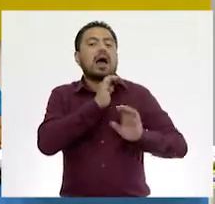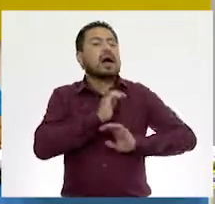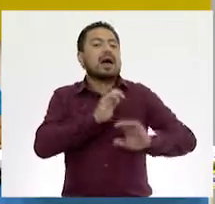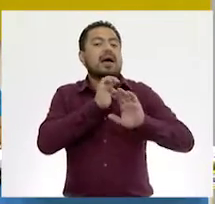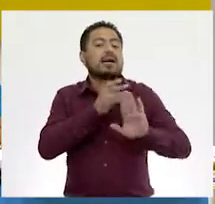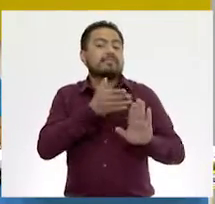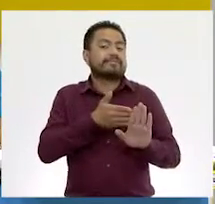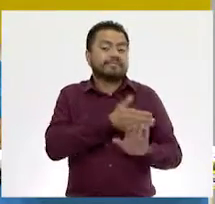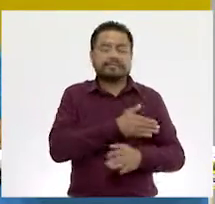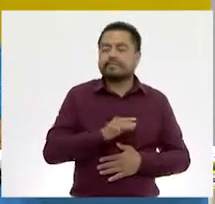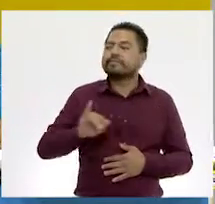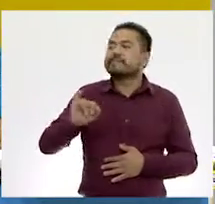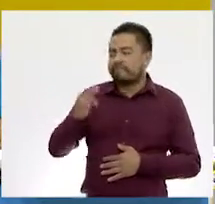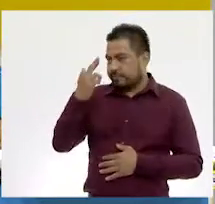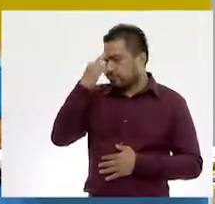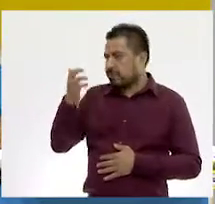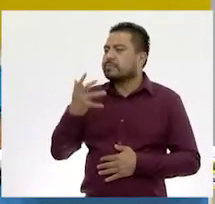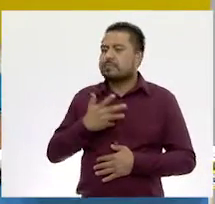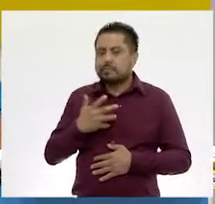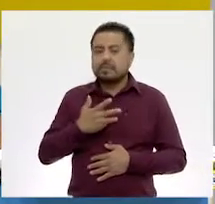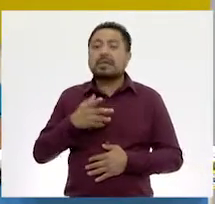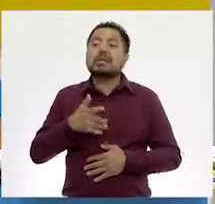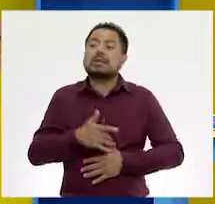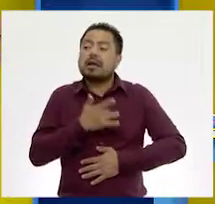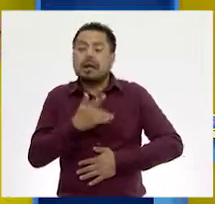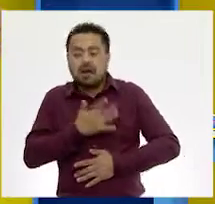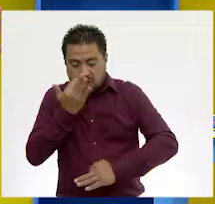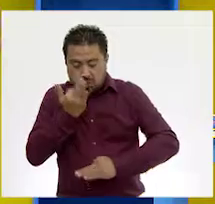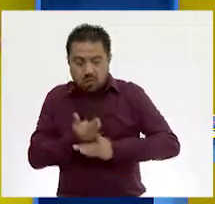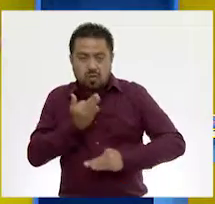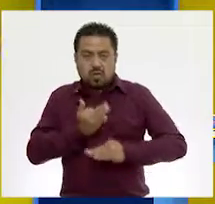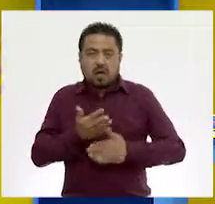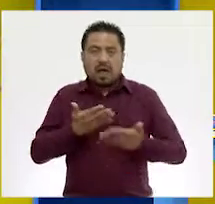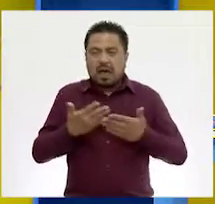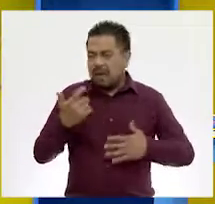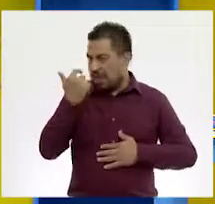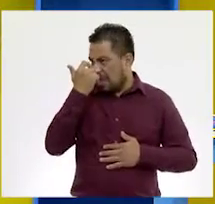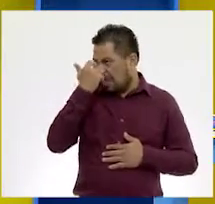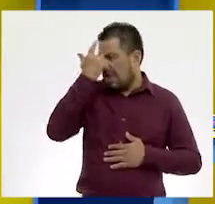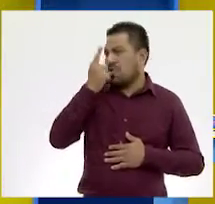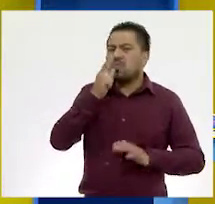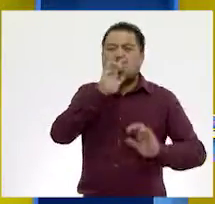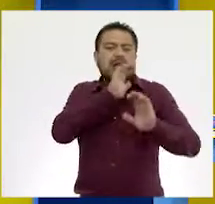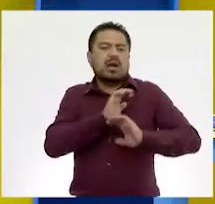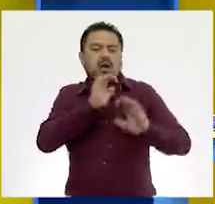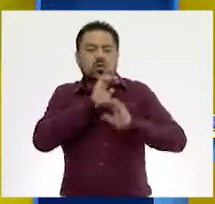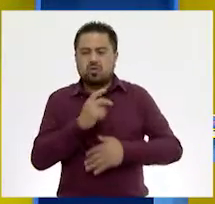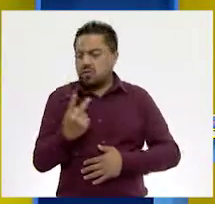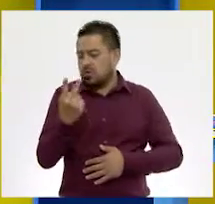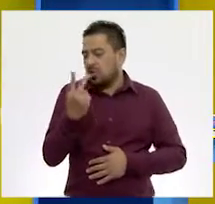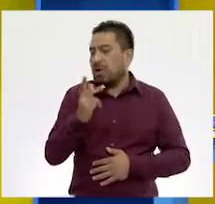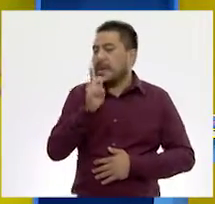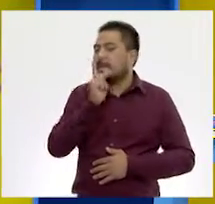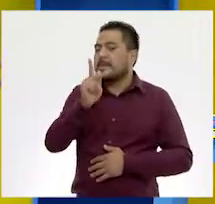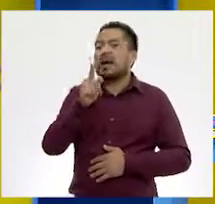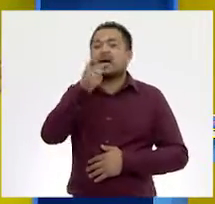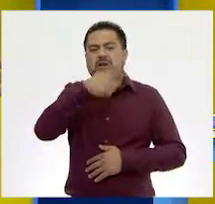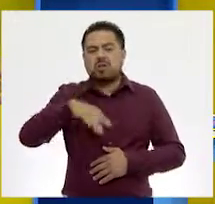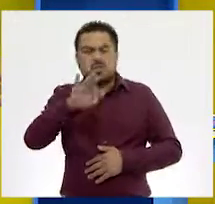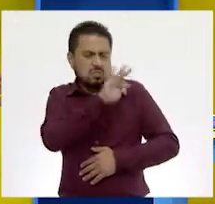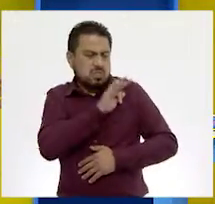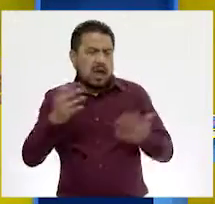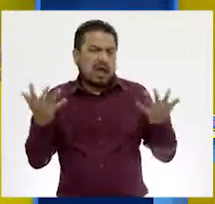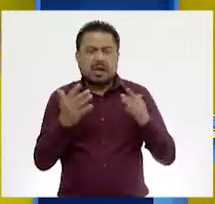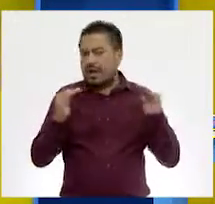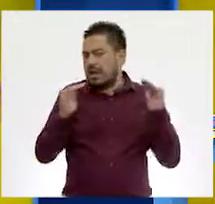canción anterior. Tienes toda la razón. ¿Qué te parece si ahora entonces inventamos una canción con estas dos palabras? Pero eso lo pueden hacer